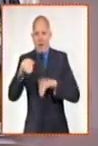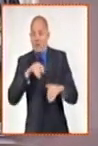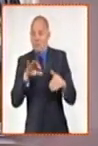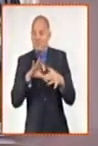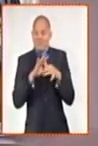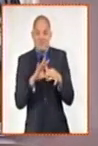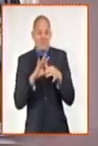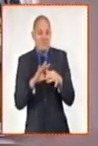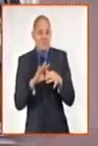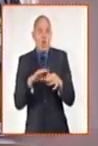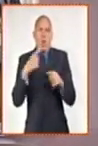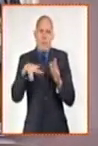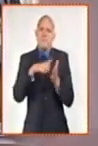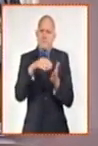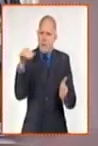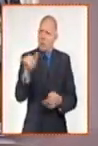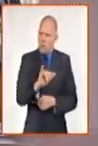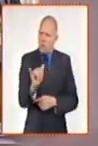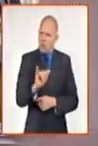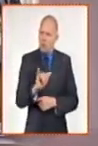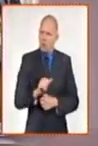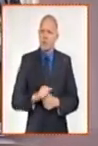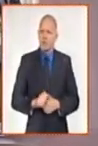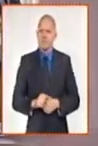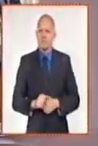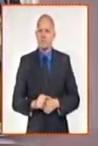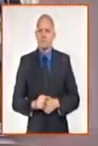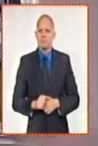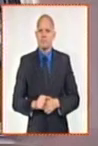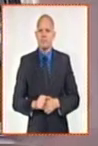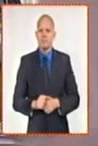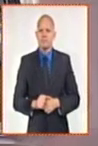Playa, Plaza también tuvo un nivel de afectación,